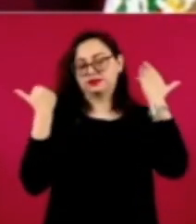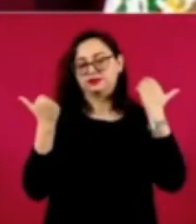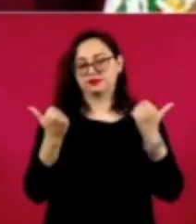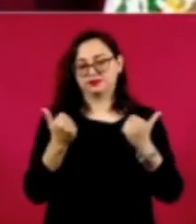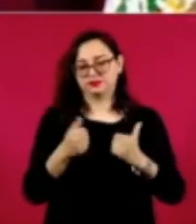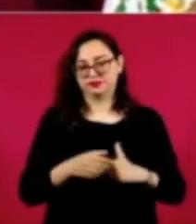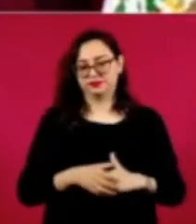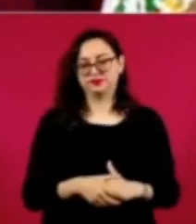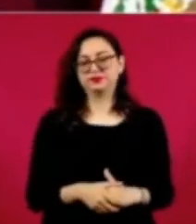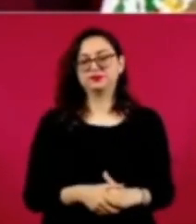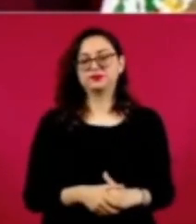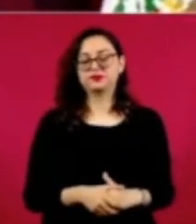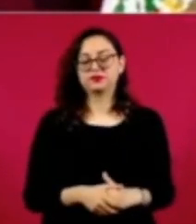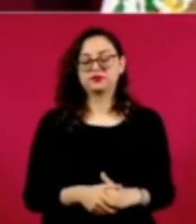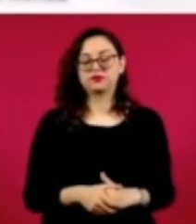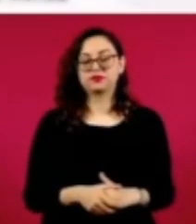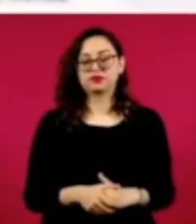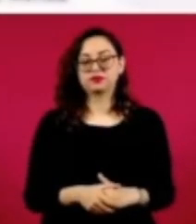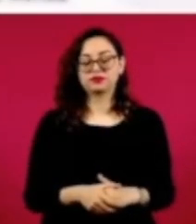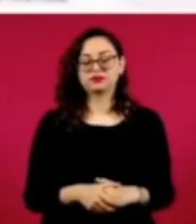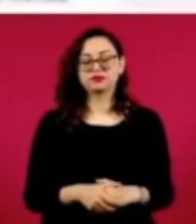Yo